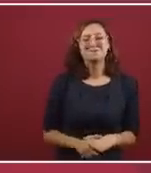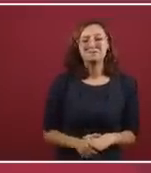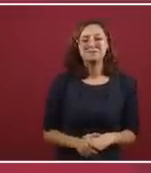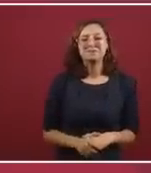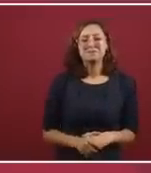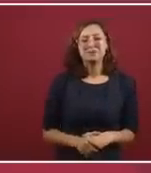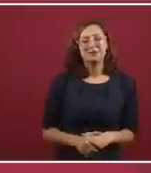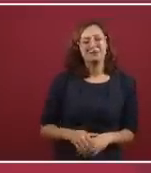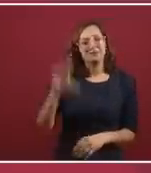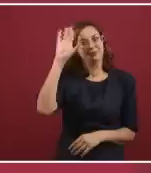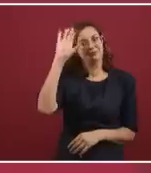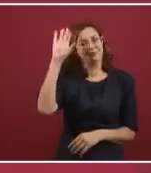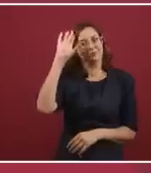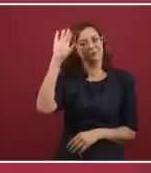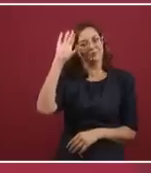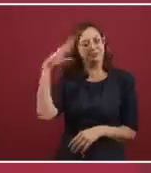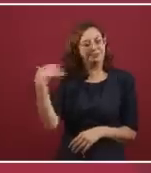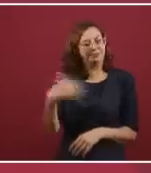exorbitantes